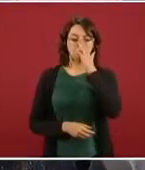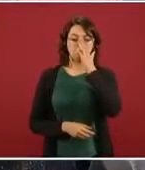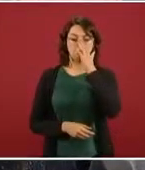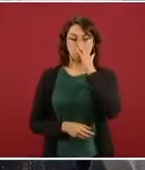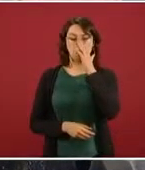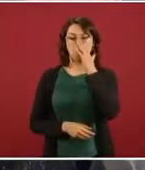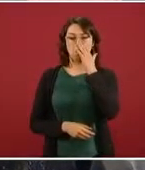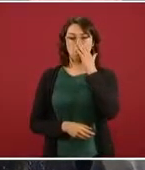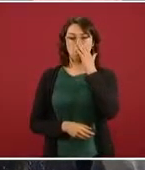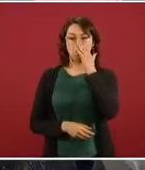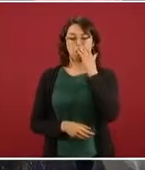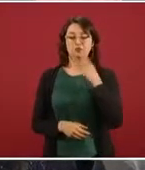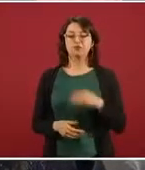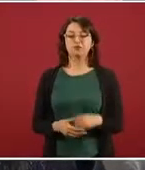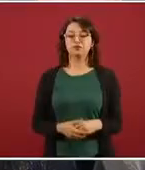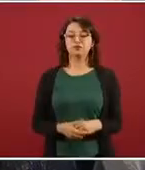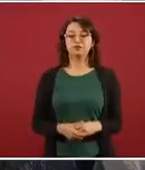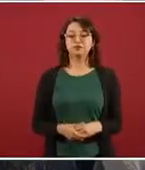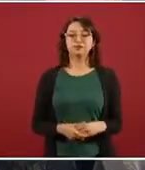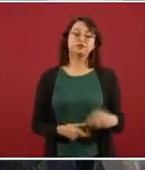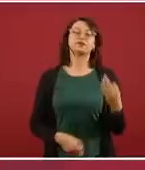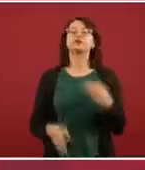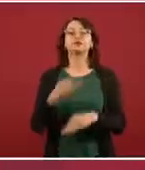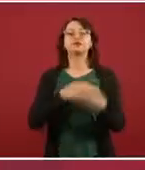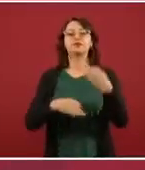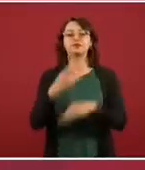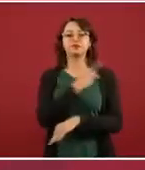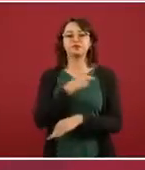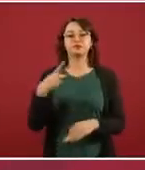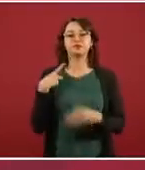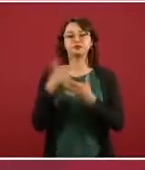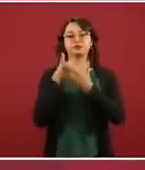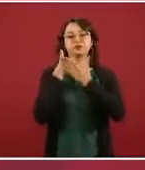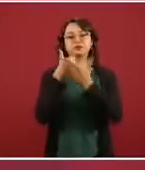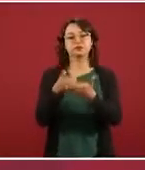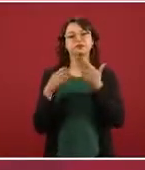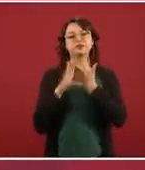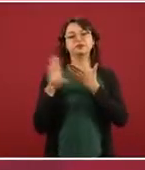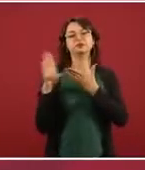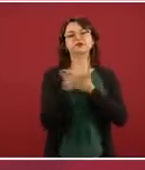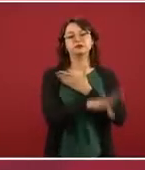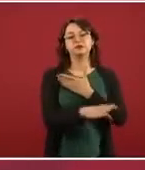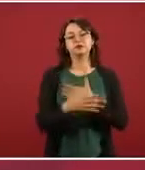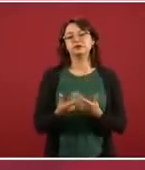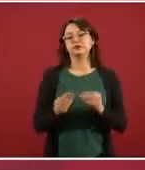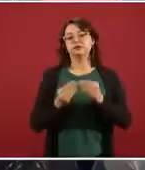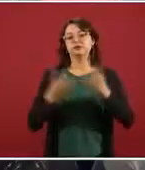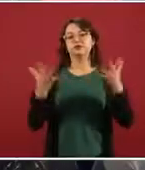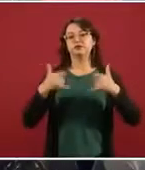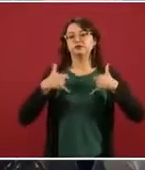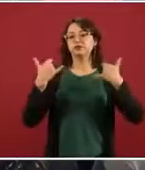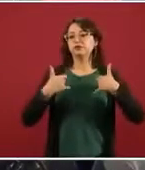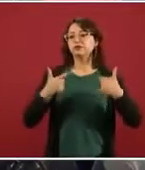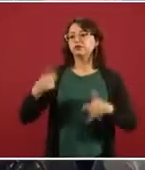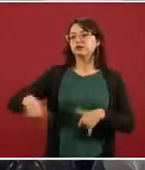Y todos tenemos que ayudar en esto. Y desde luego, informar a los jóvenes.